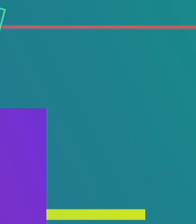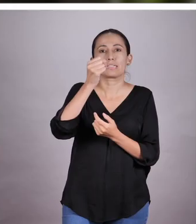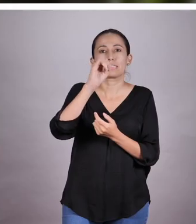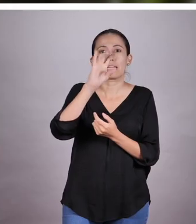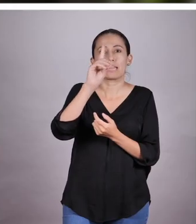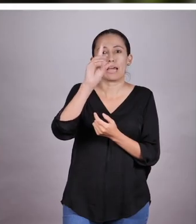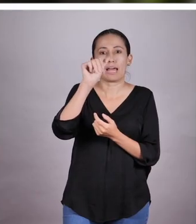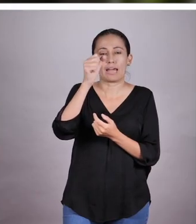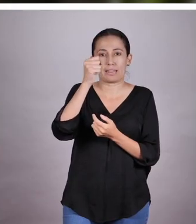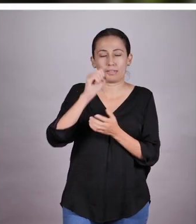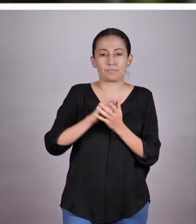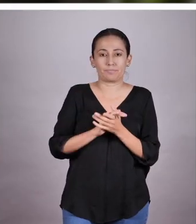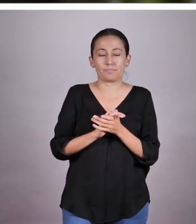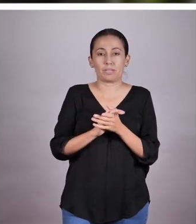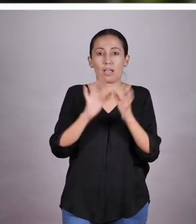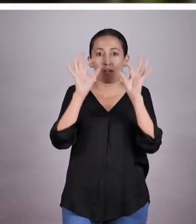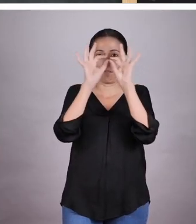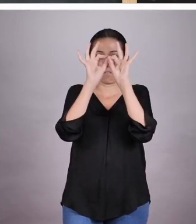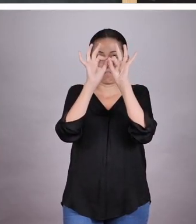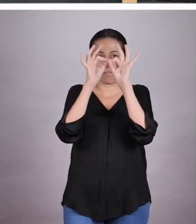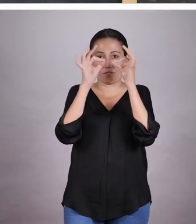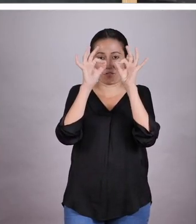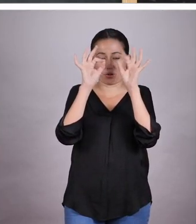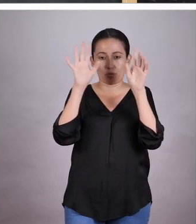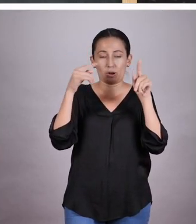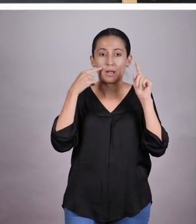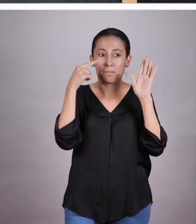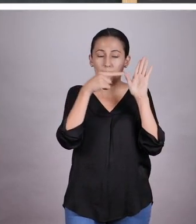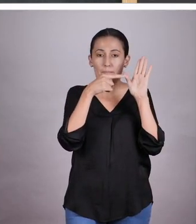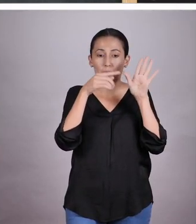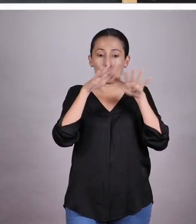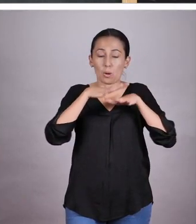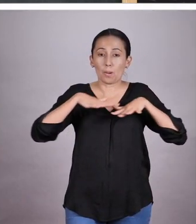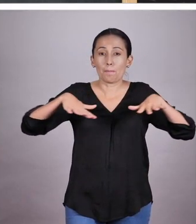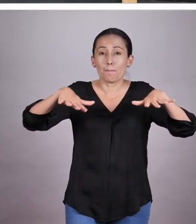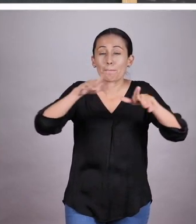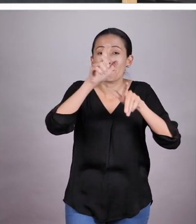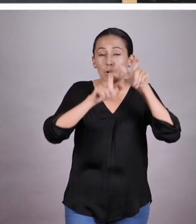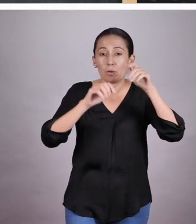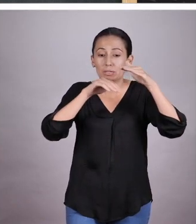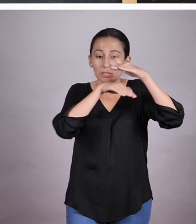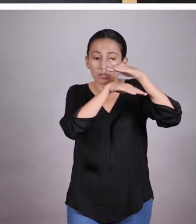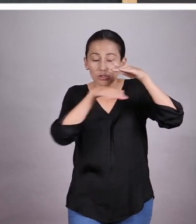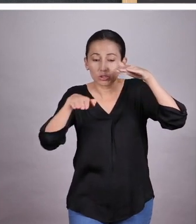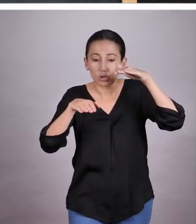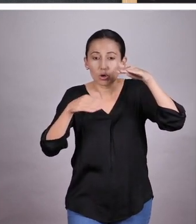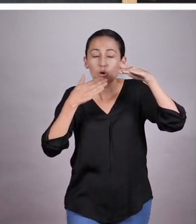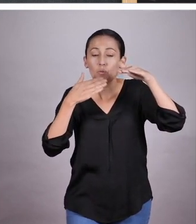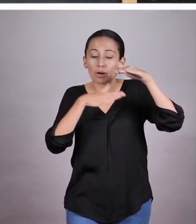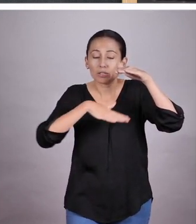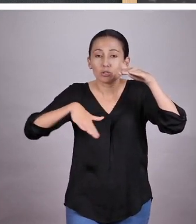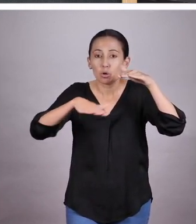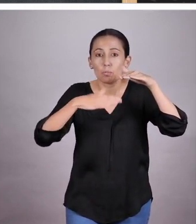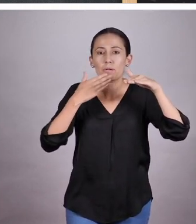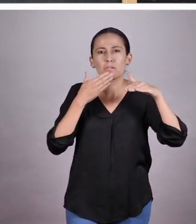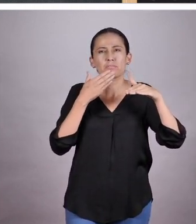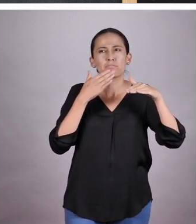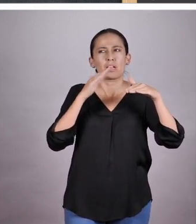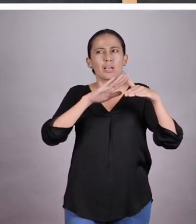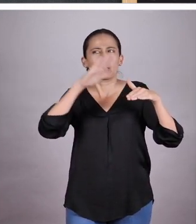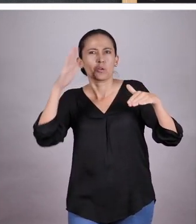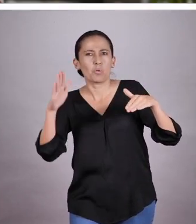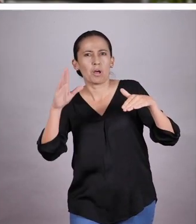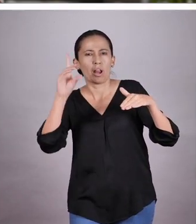les va. La fórmula es esta. Población sobre superficie por kilómetro cuadrado igual densidad